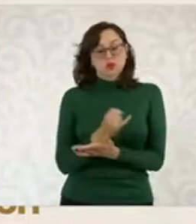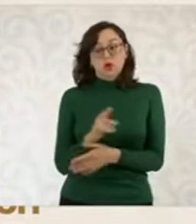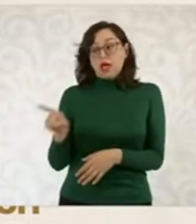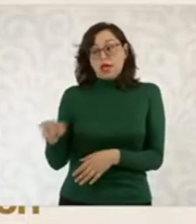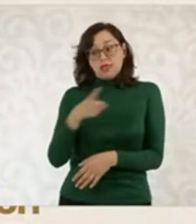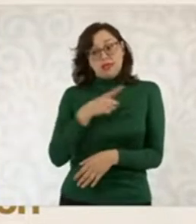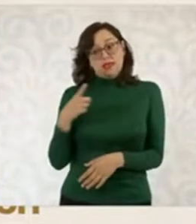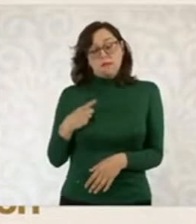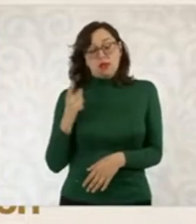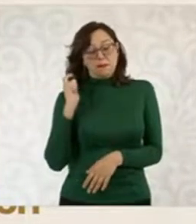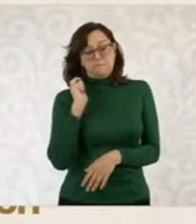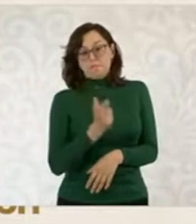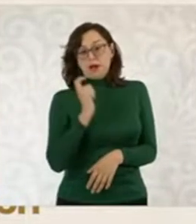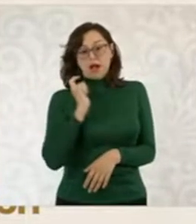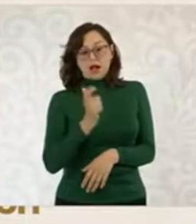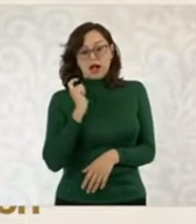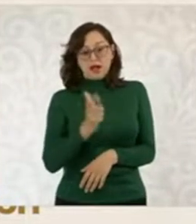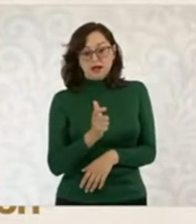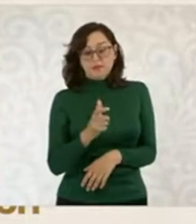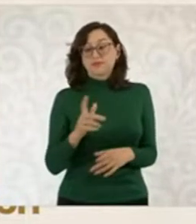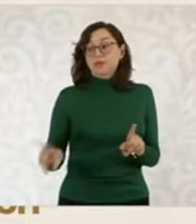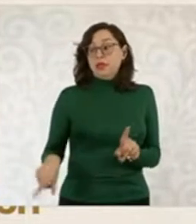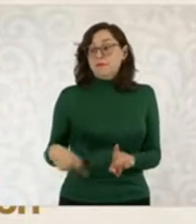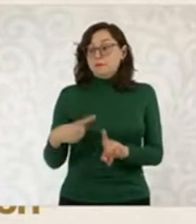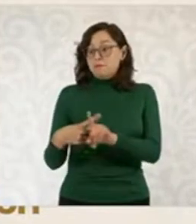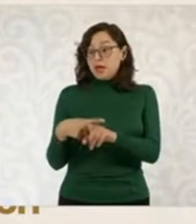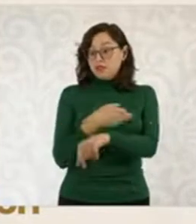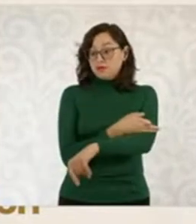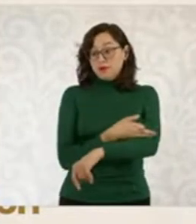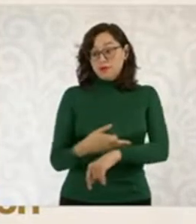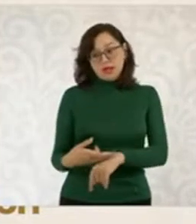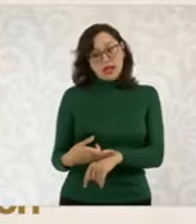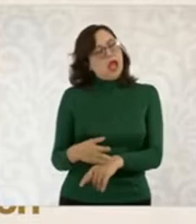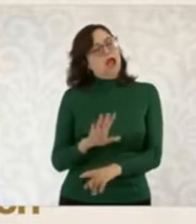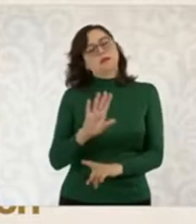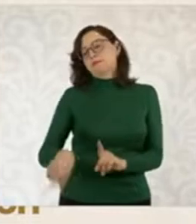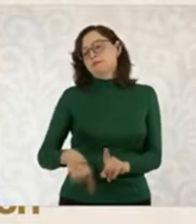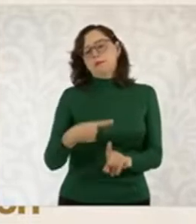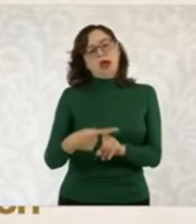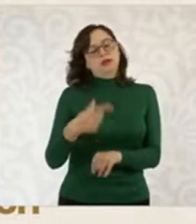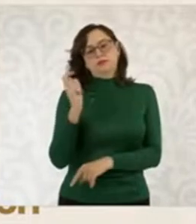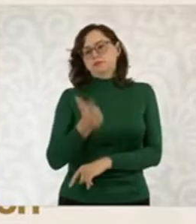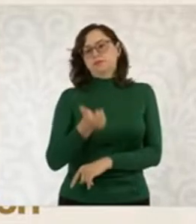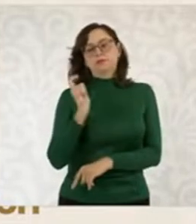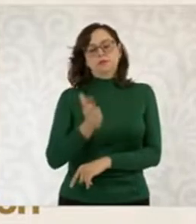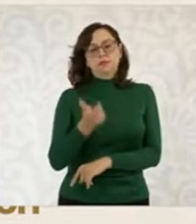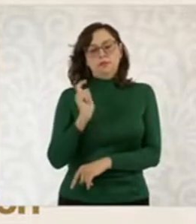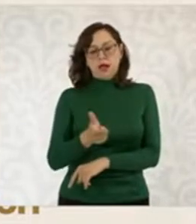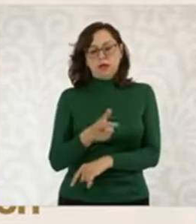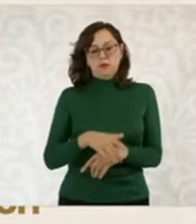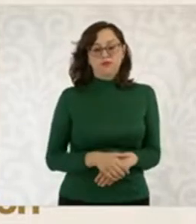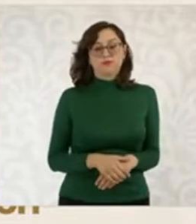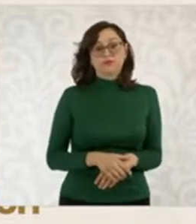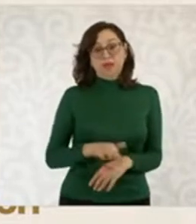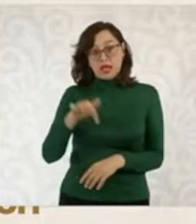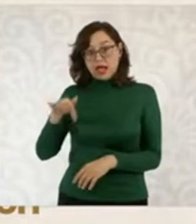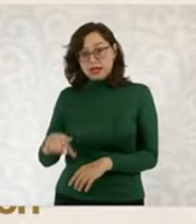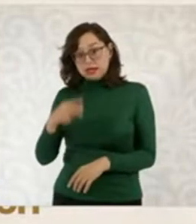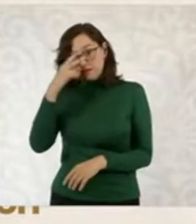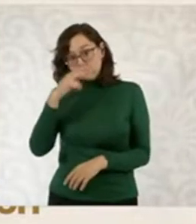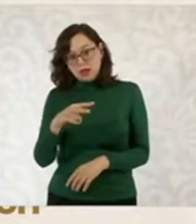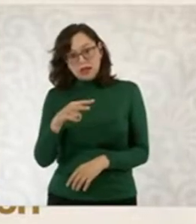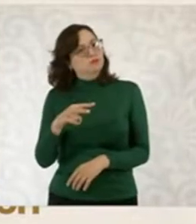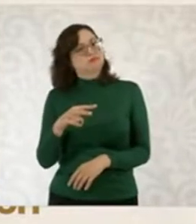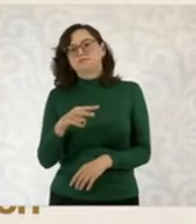si se quiere añadir a los familiares se tiene que pagar de manera adicional. En este caso no, los beneficios del